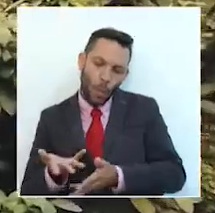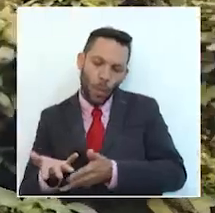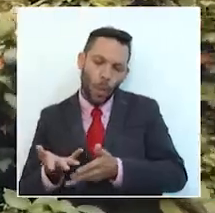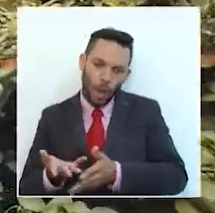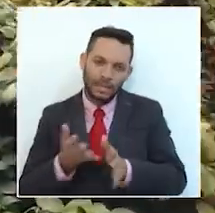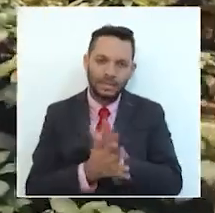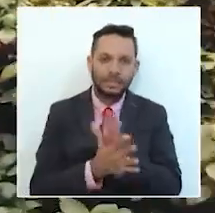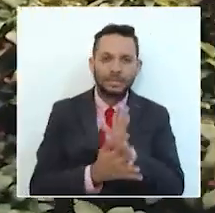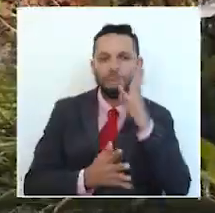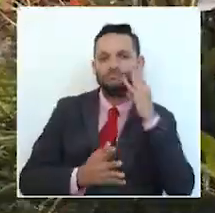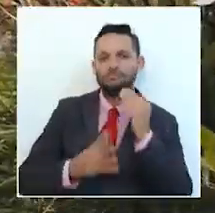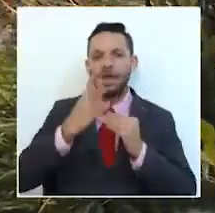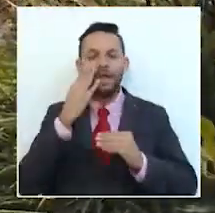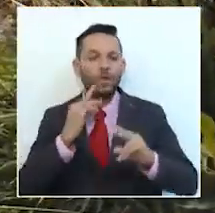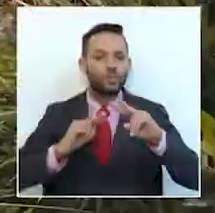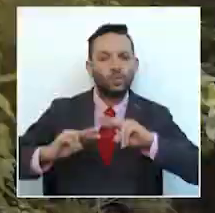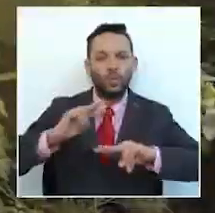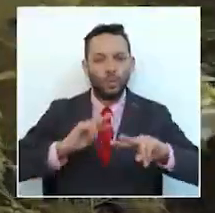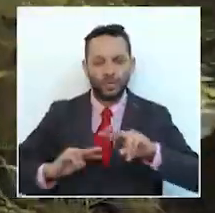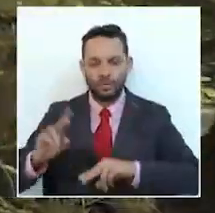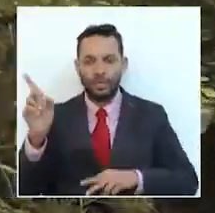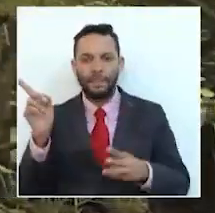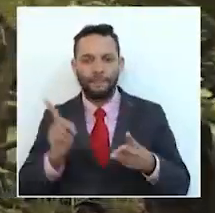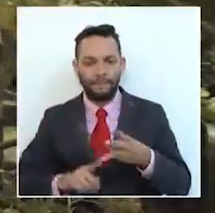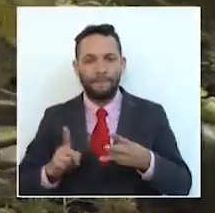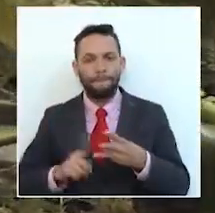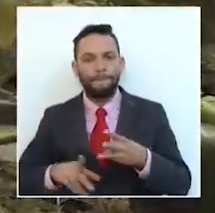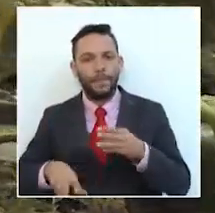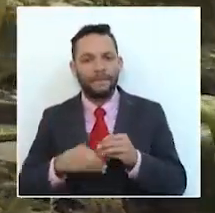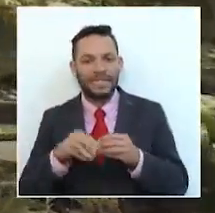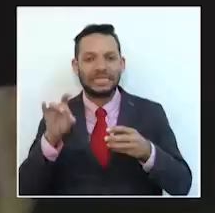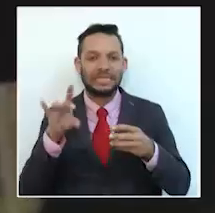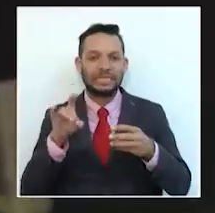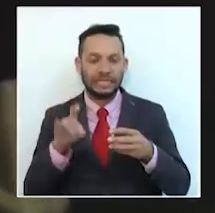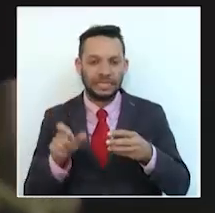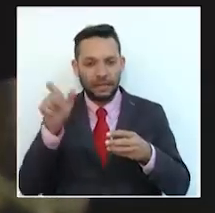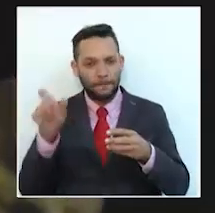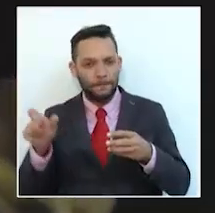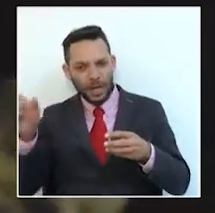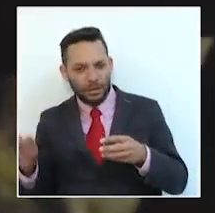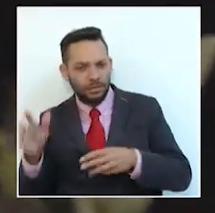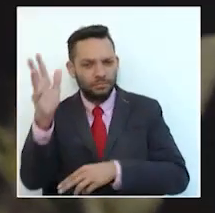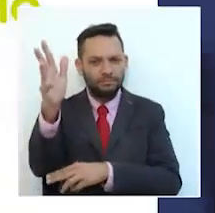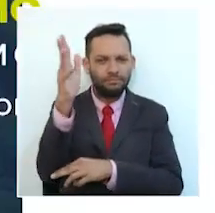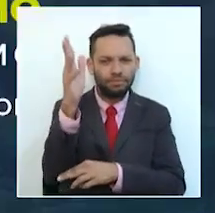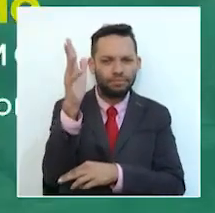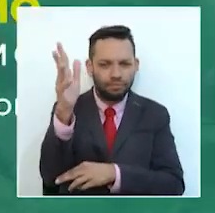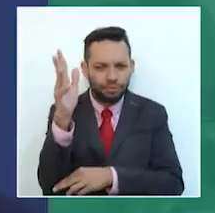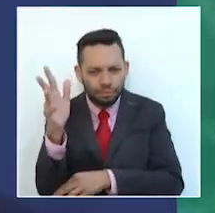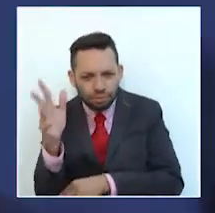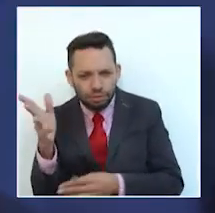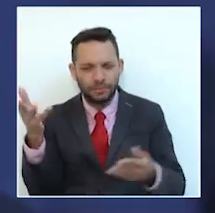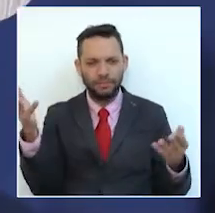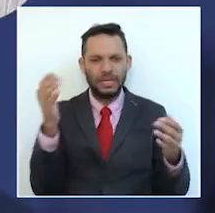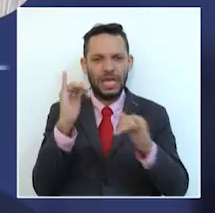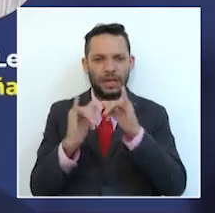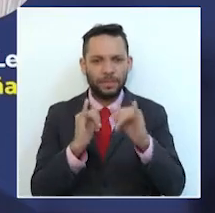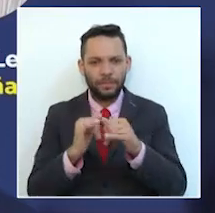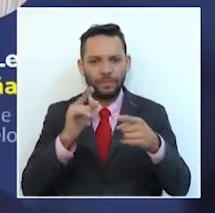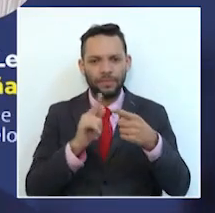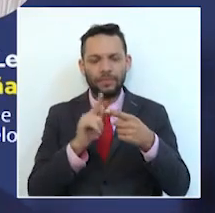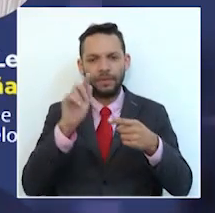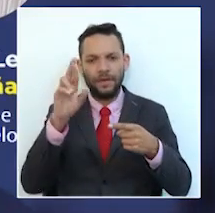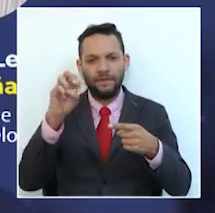en el desarrollo turístico regional tendremos 15 ponencias magistrales con los invitados internacionales francisco